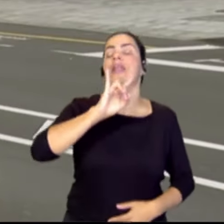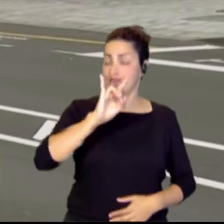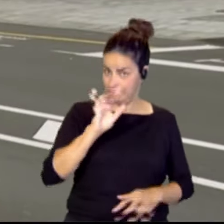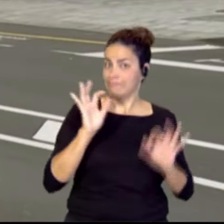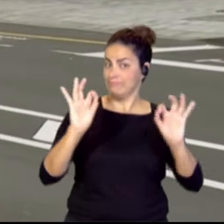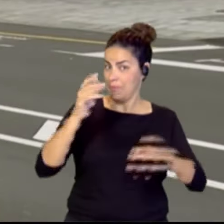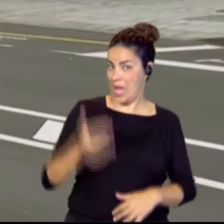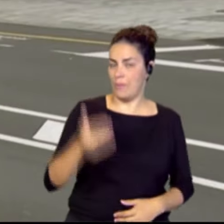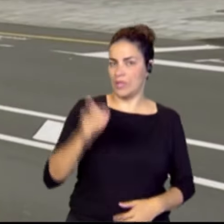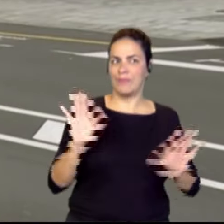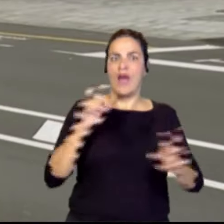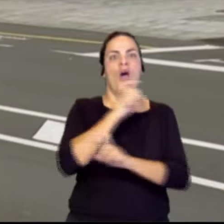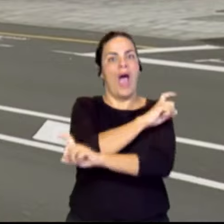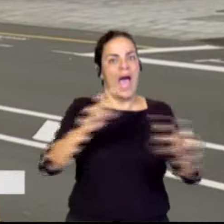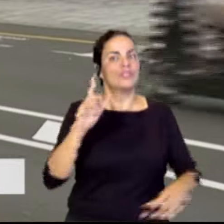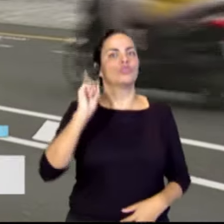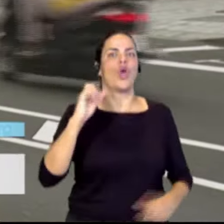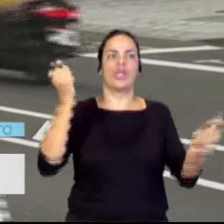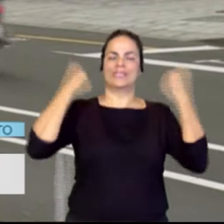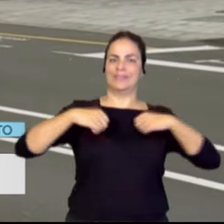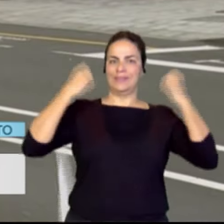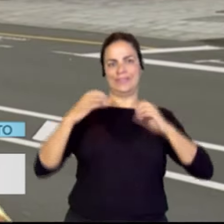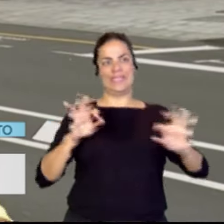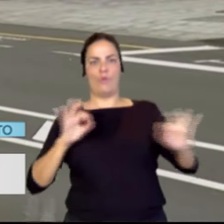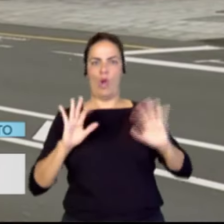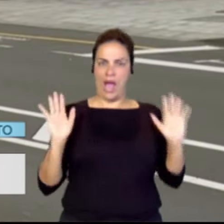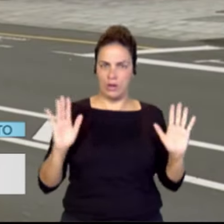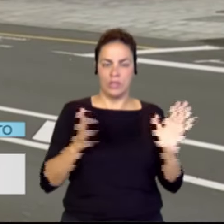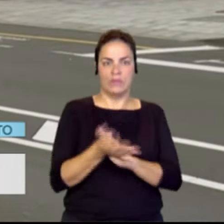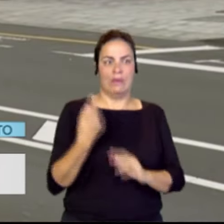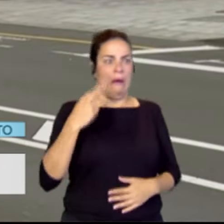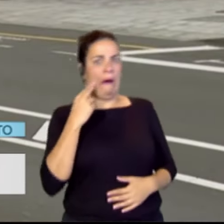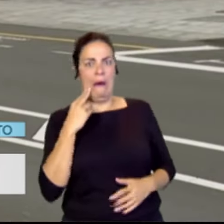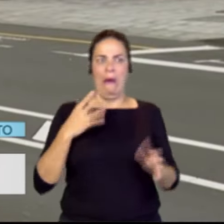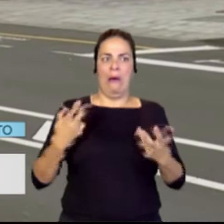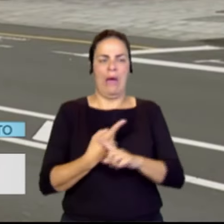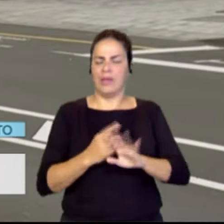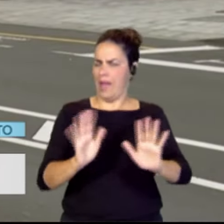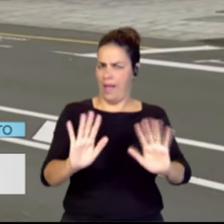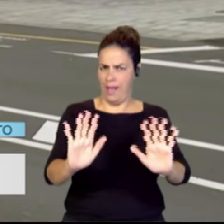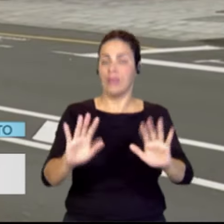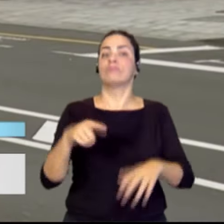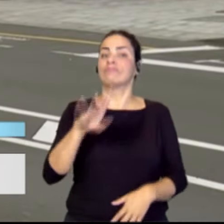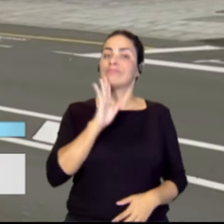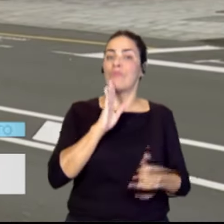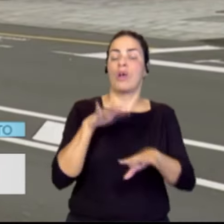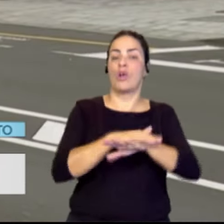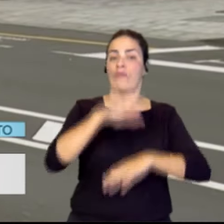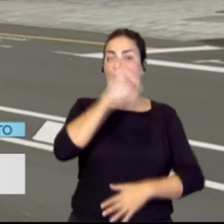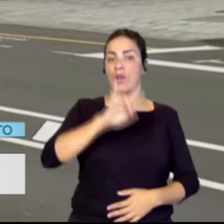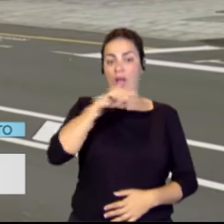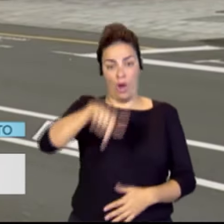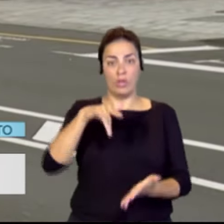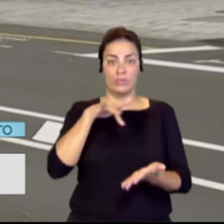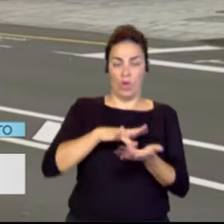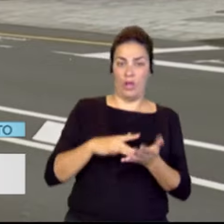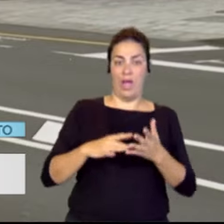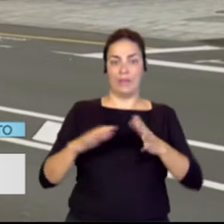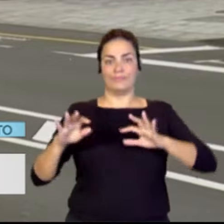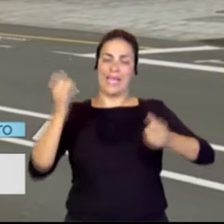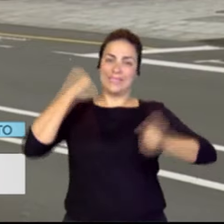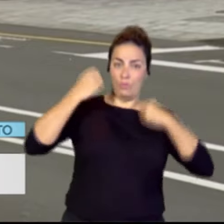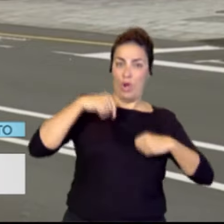destacar que es solo un simulacro por lo que no hay que alterarse ni ponerse nervioso como tú bien dices el gobierno de Canarias va a llevar a cabo hoy ese simulacro aquí en la isla